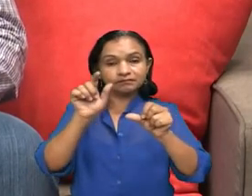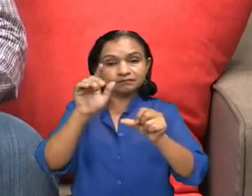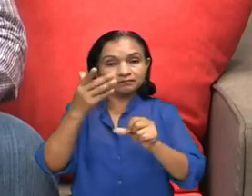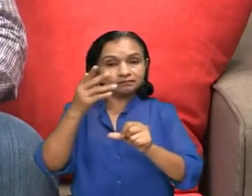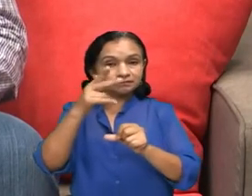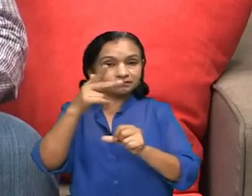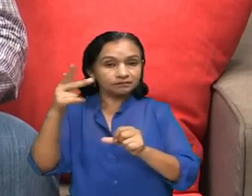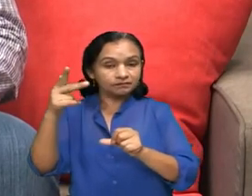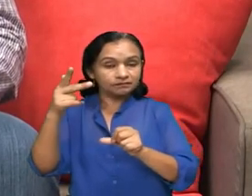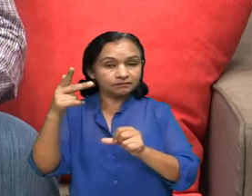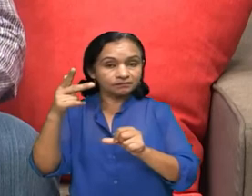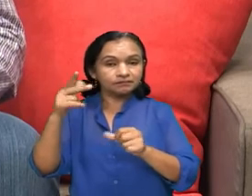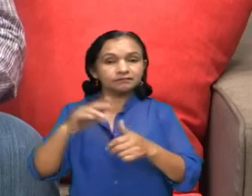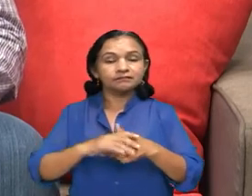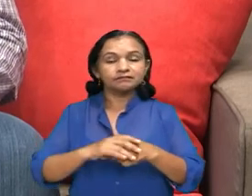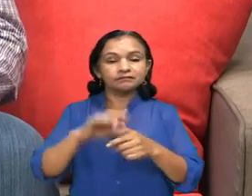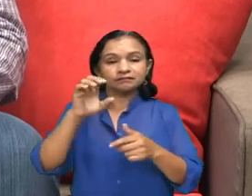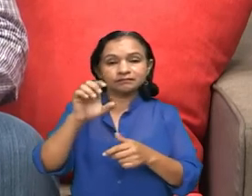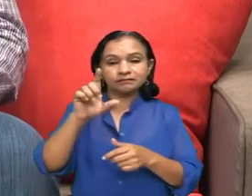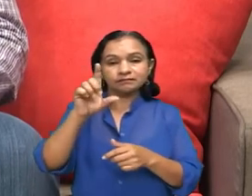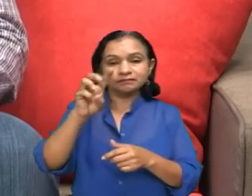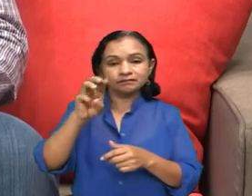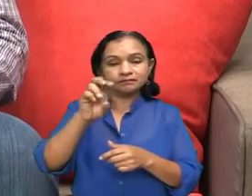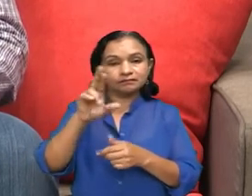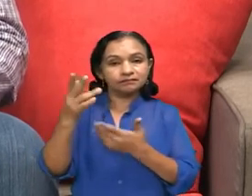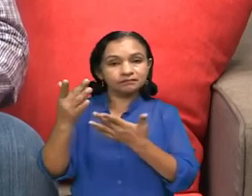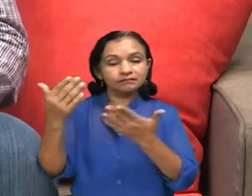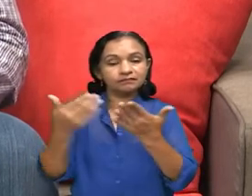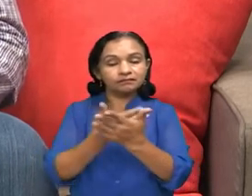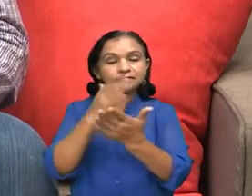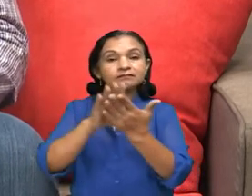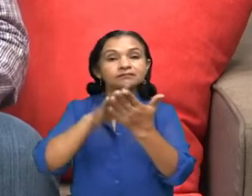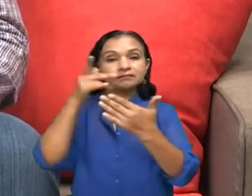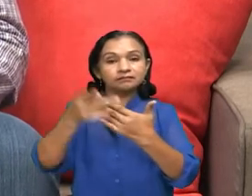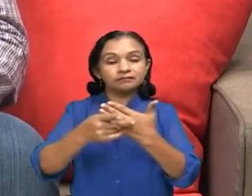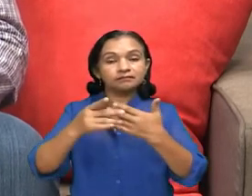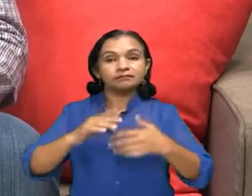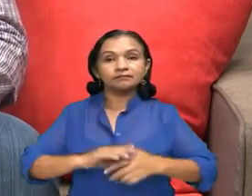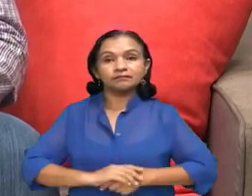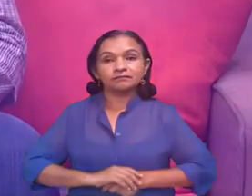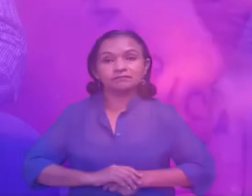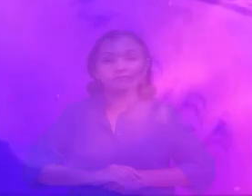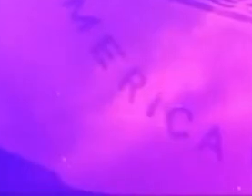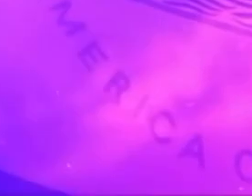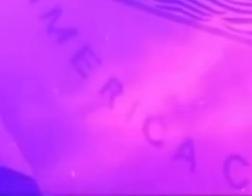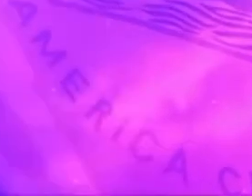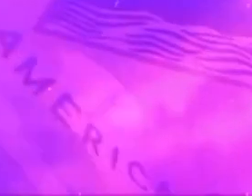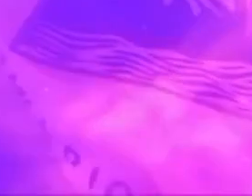parlamentario. El canal de la Asamblea Nacional. Estuvo con ustedes, Elber Marcia, y les esperamos en una nueva edición.